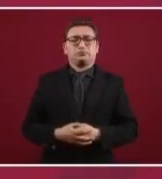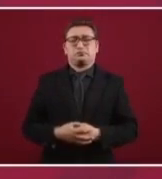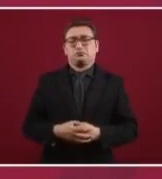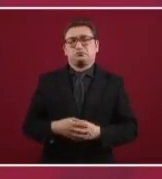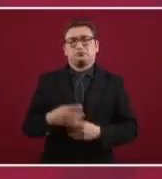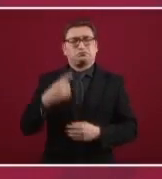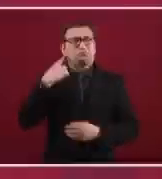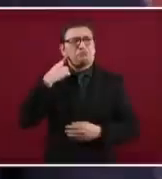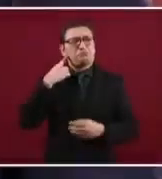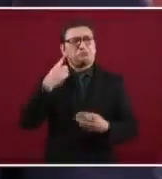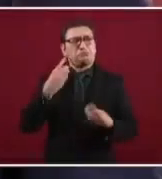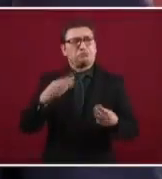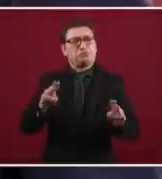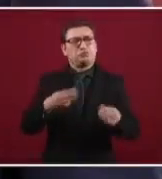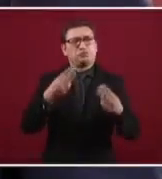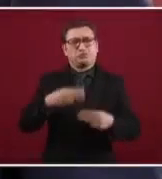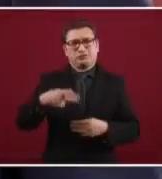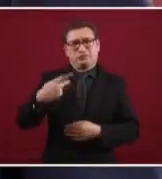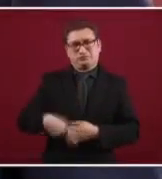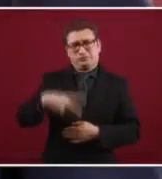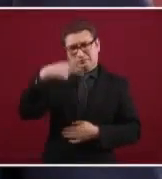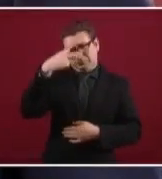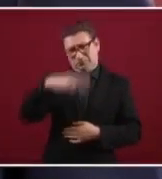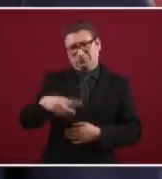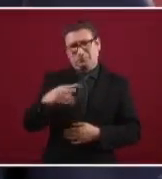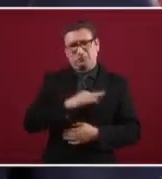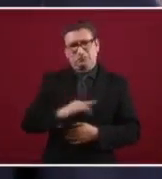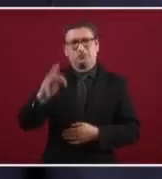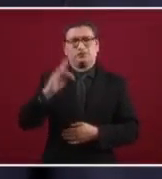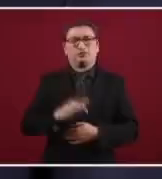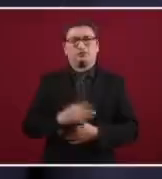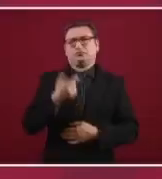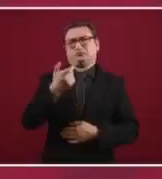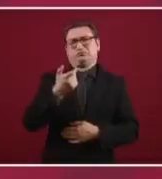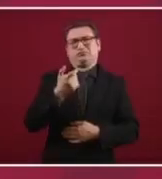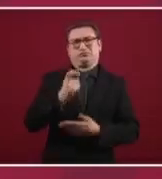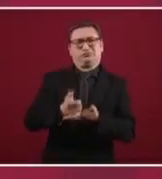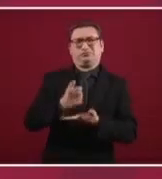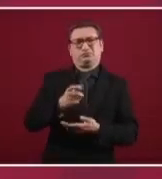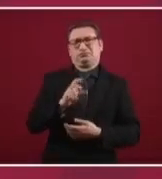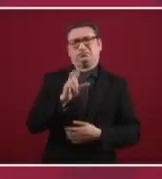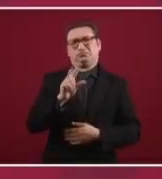música del país. No cuesta, porque